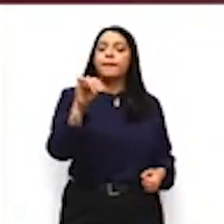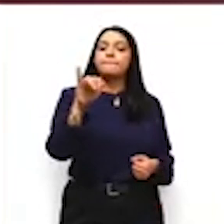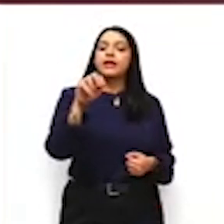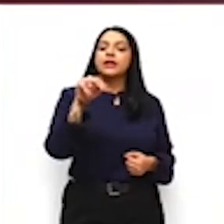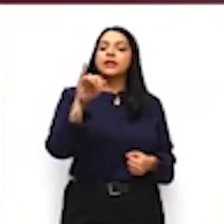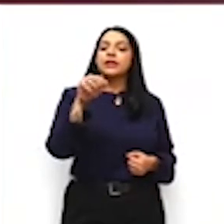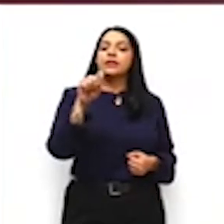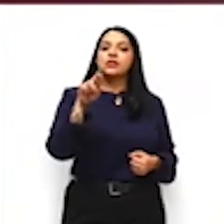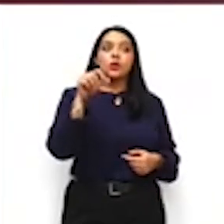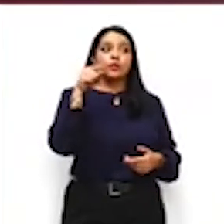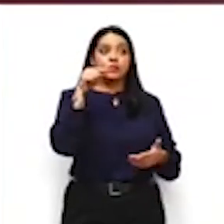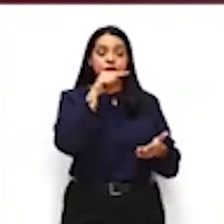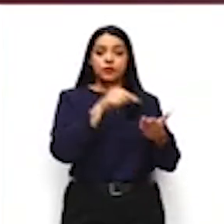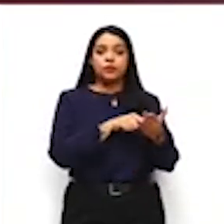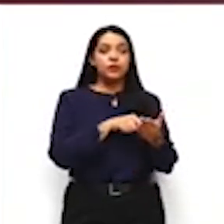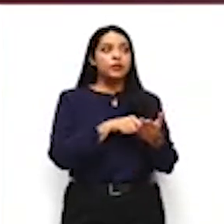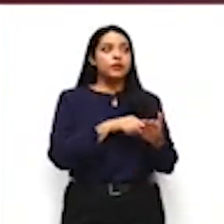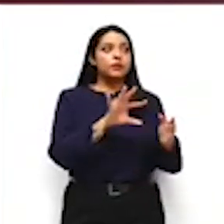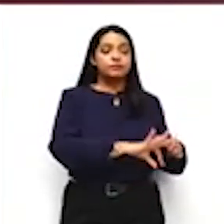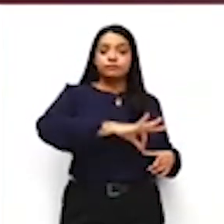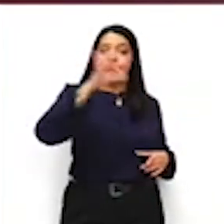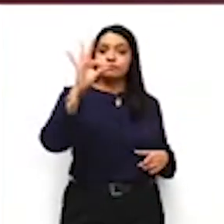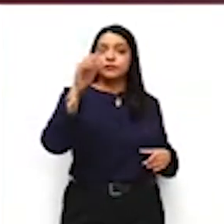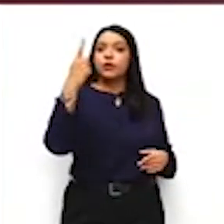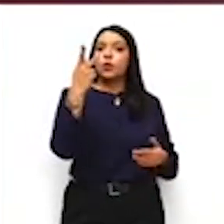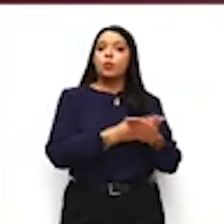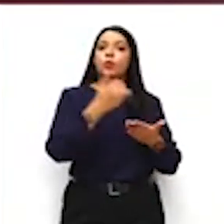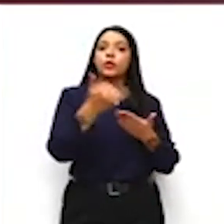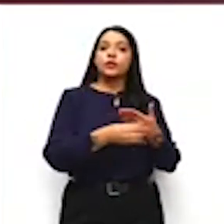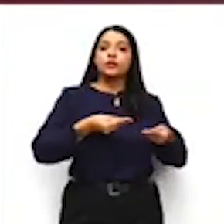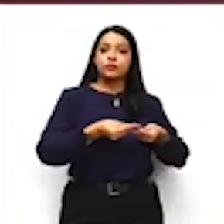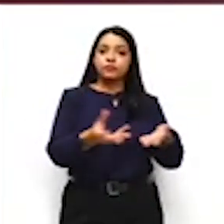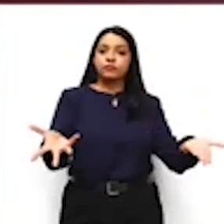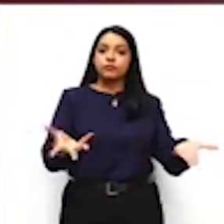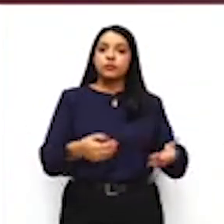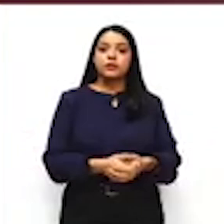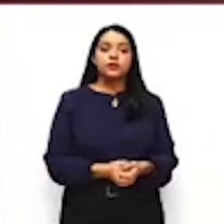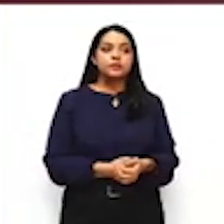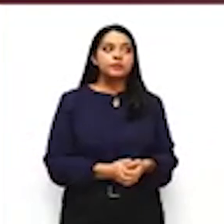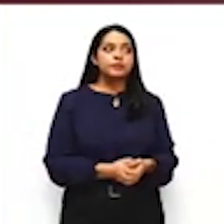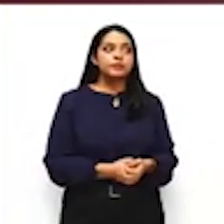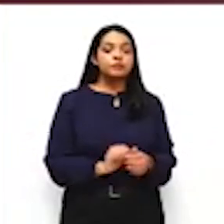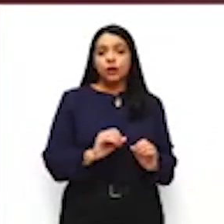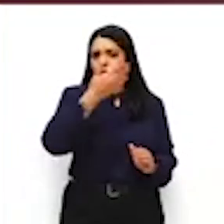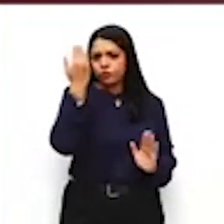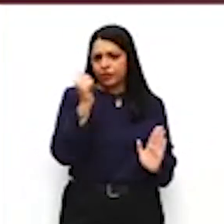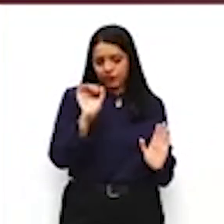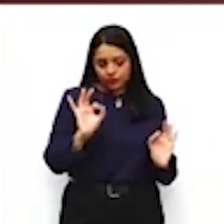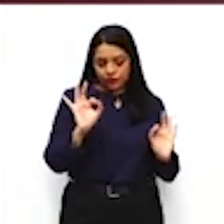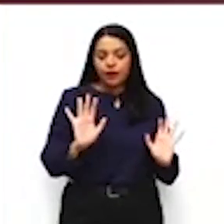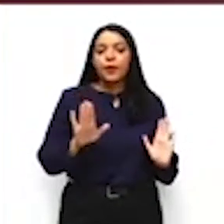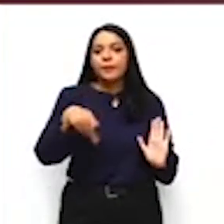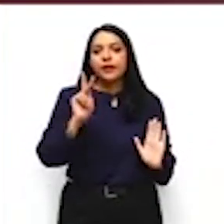ministro de la Corte sacó un proyecto que va, al parecer, no sabemos, pero parece que va a